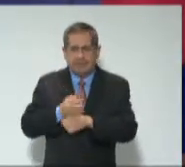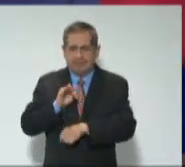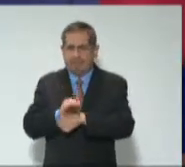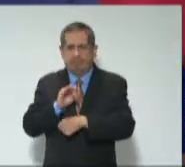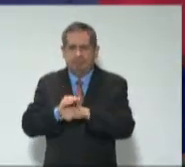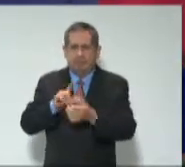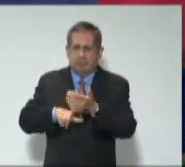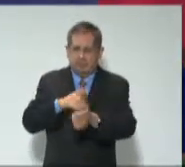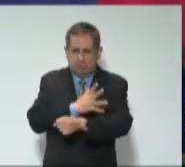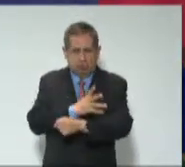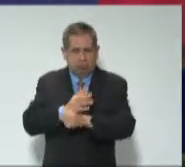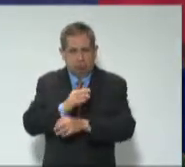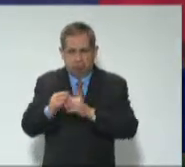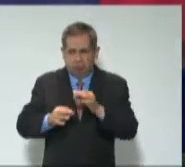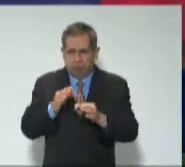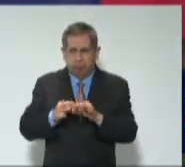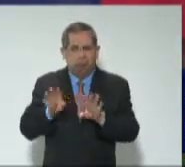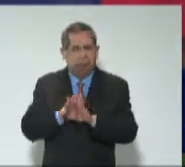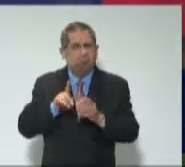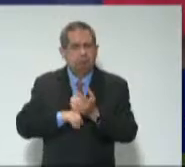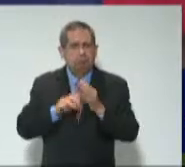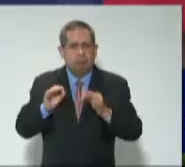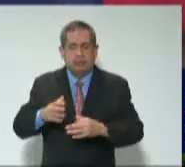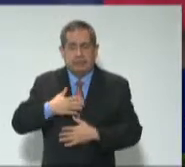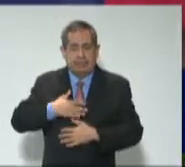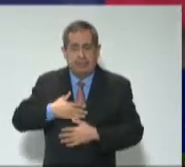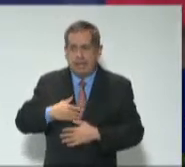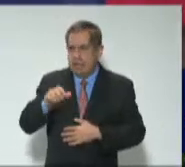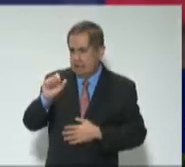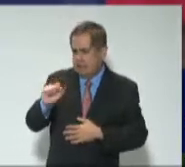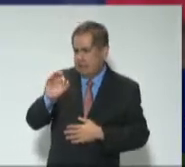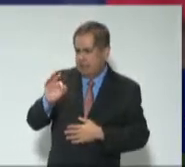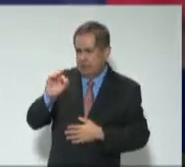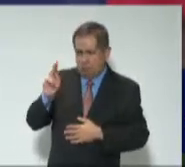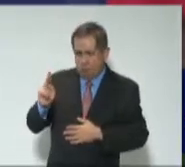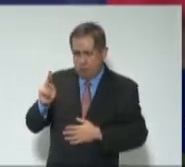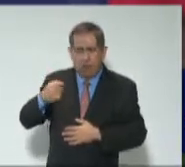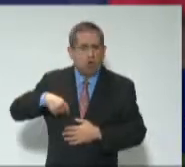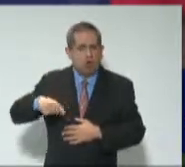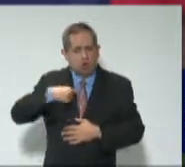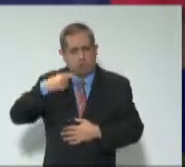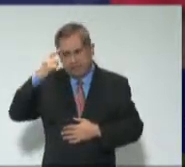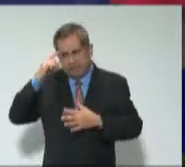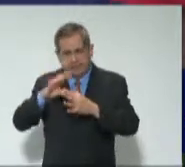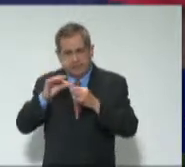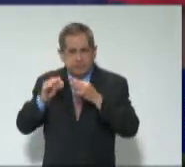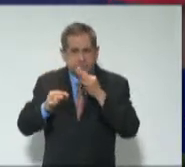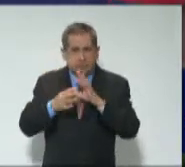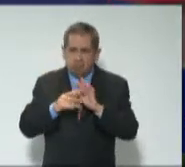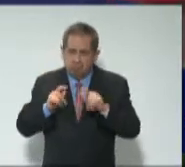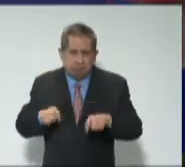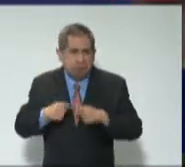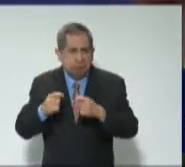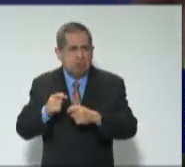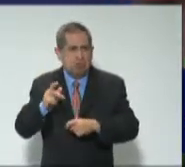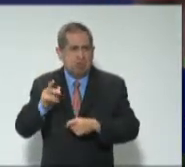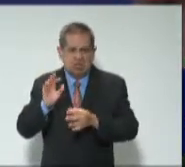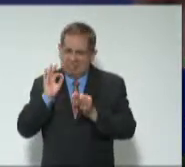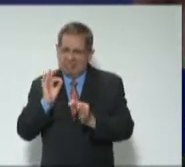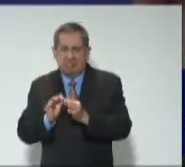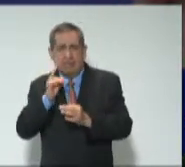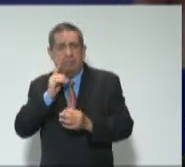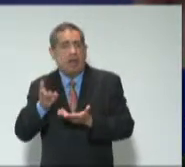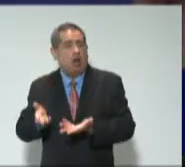de la legalidad y desde la secretaría de la función pública estamos auspiciando la probidad en el servicio